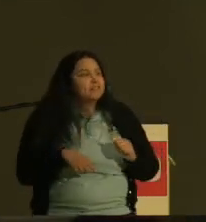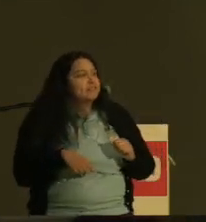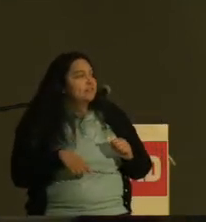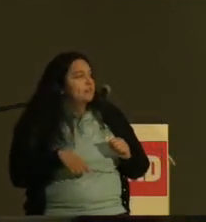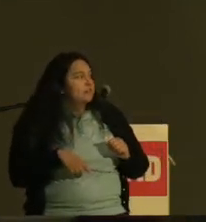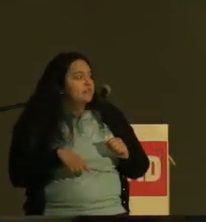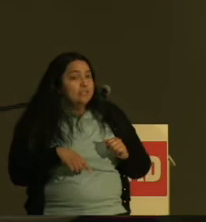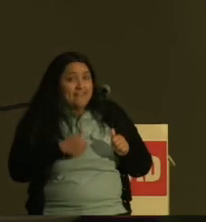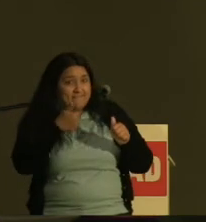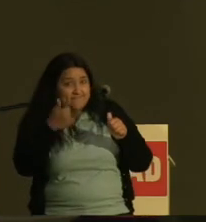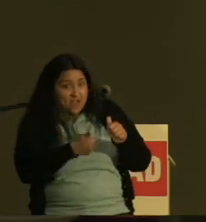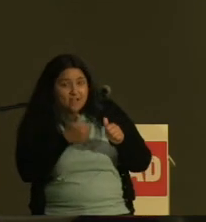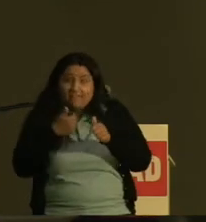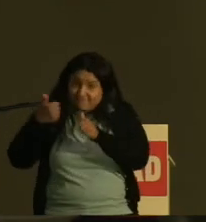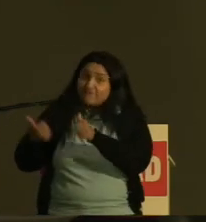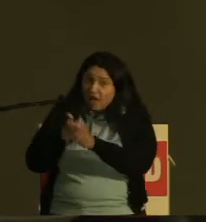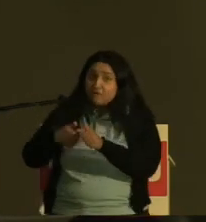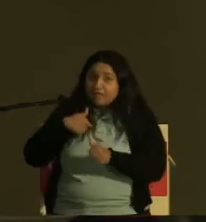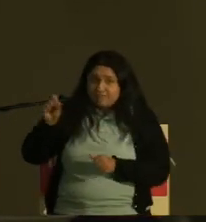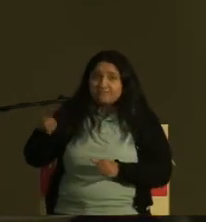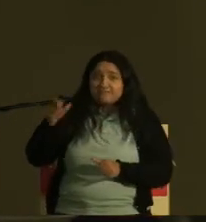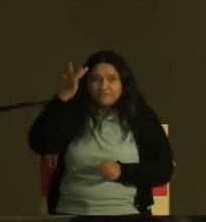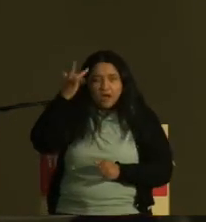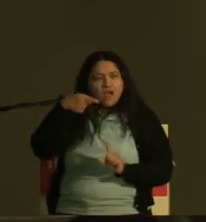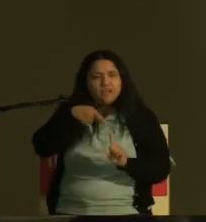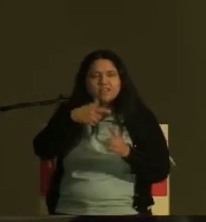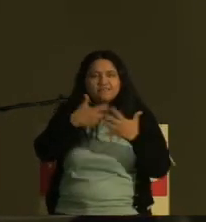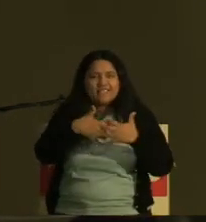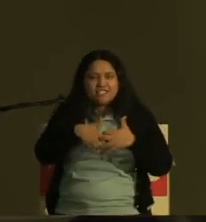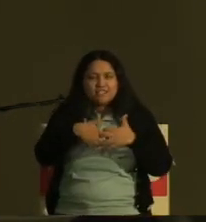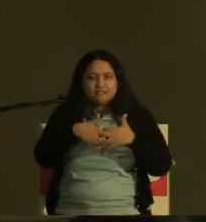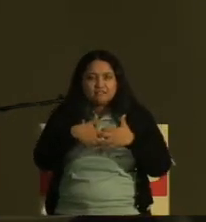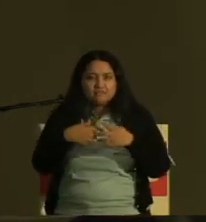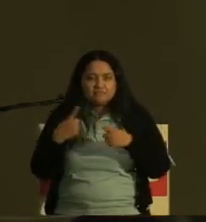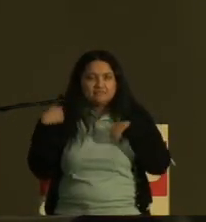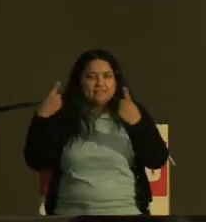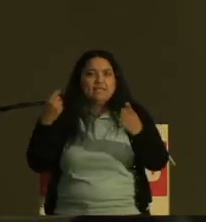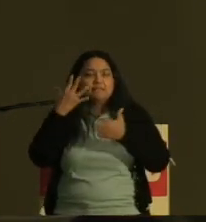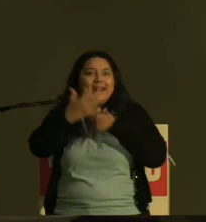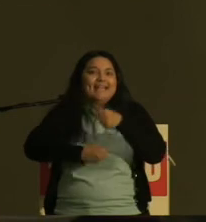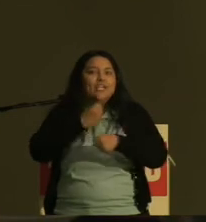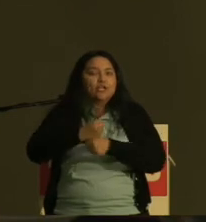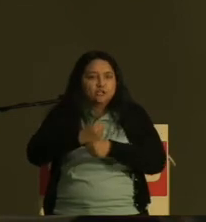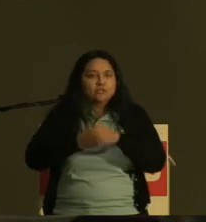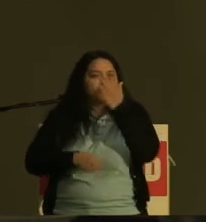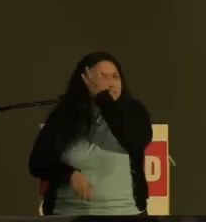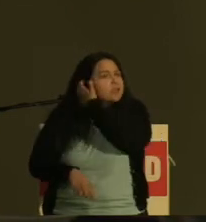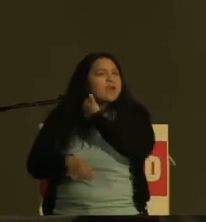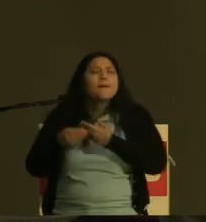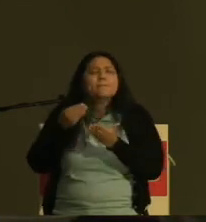¿Me siguió? Sí. Sí, porque era una máquina inservible desde el año 90. Porque ya cuando tuve mi primera Mac, pues